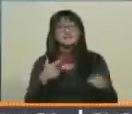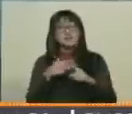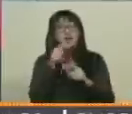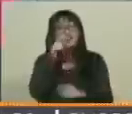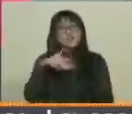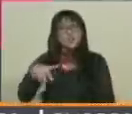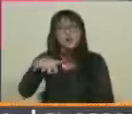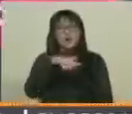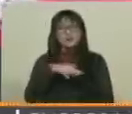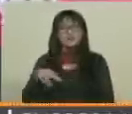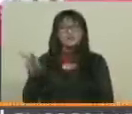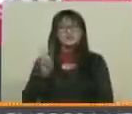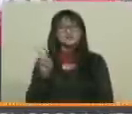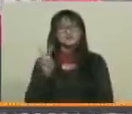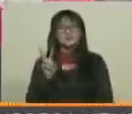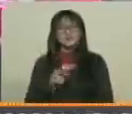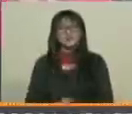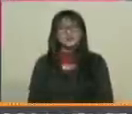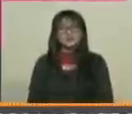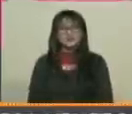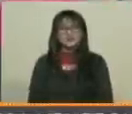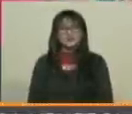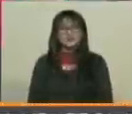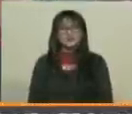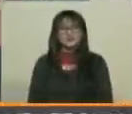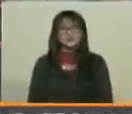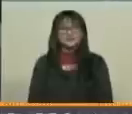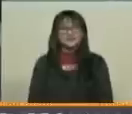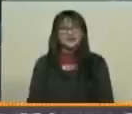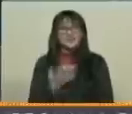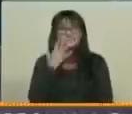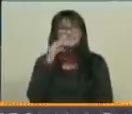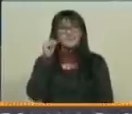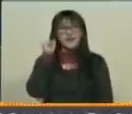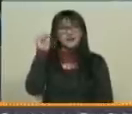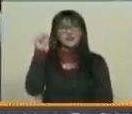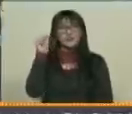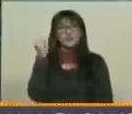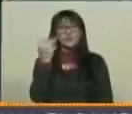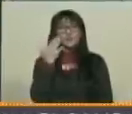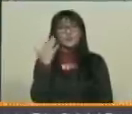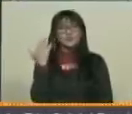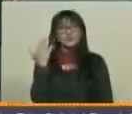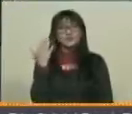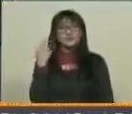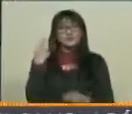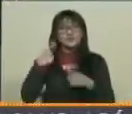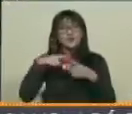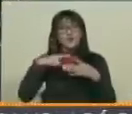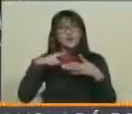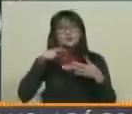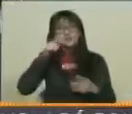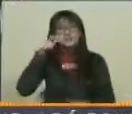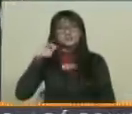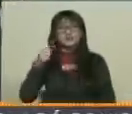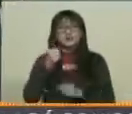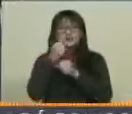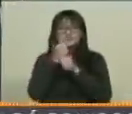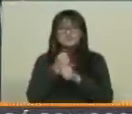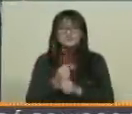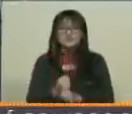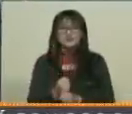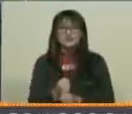Venezuela, nuestro comandante en jefe Nicolás Maduro Moros y demás autoridades que están aquí nos